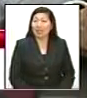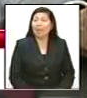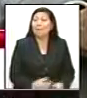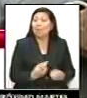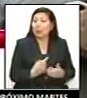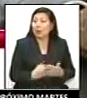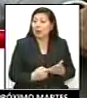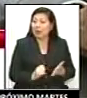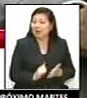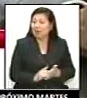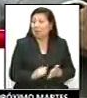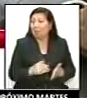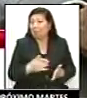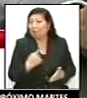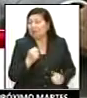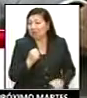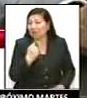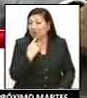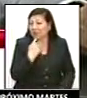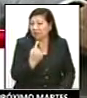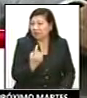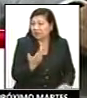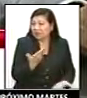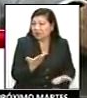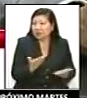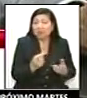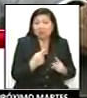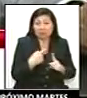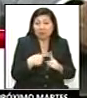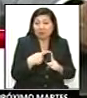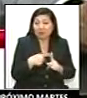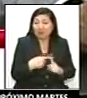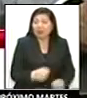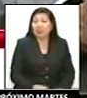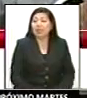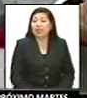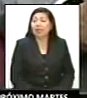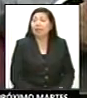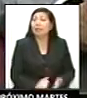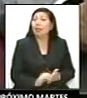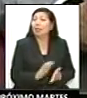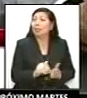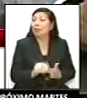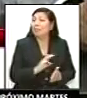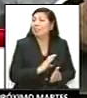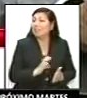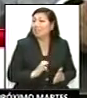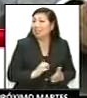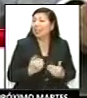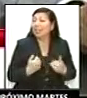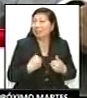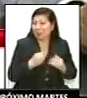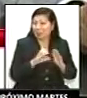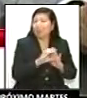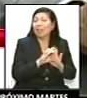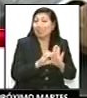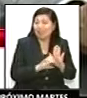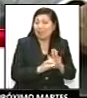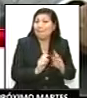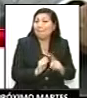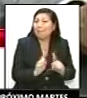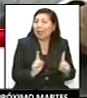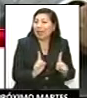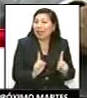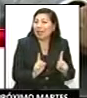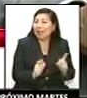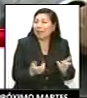porque se podría decir desde un punto de vista muy positivista, que todos los estados tienen constitución, pero